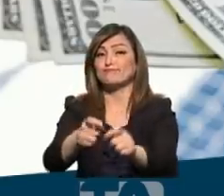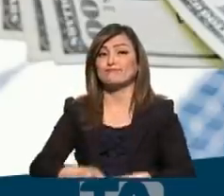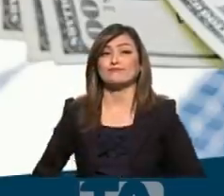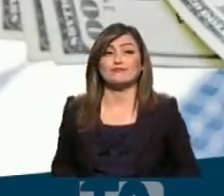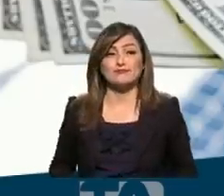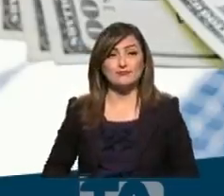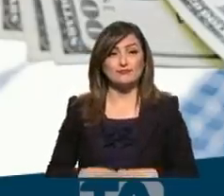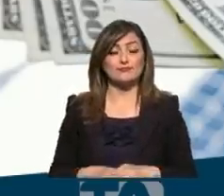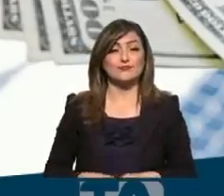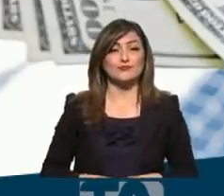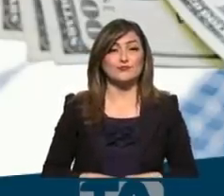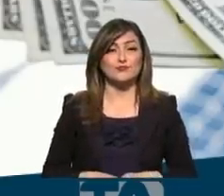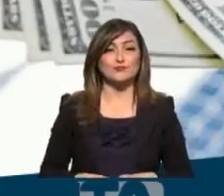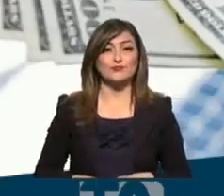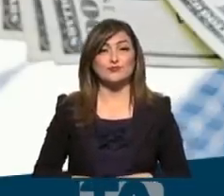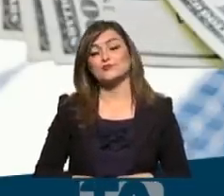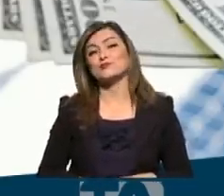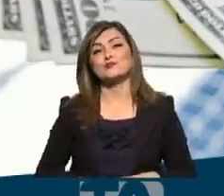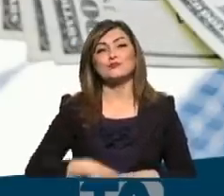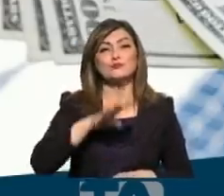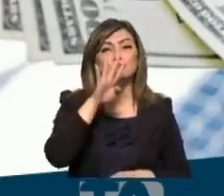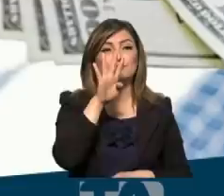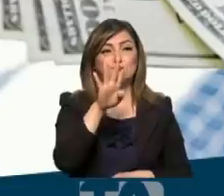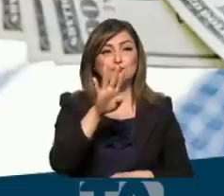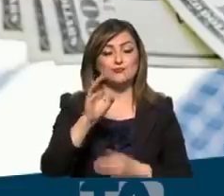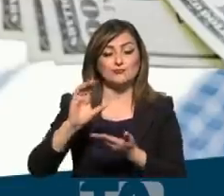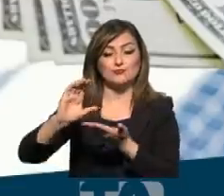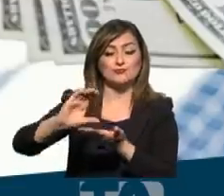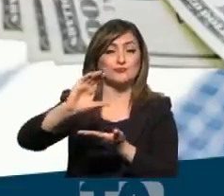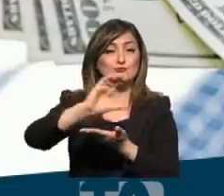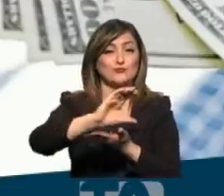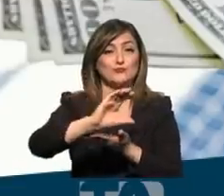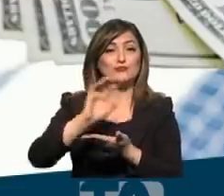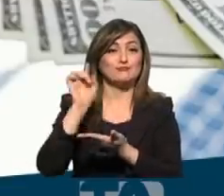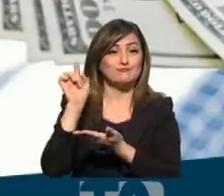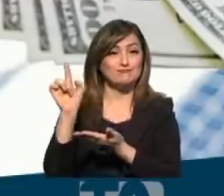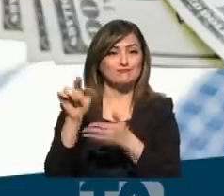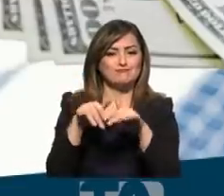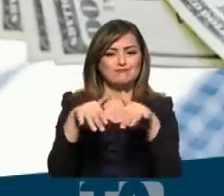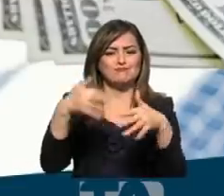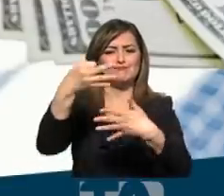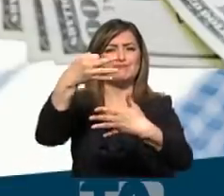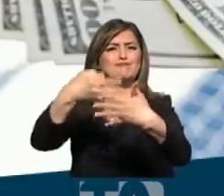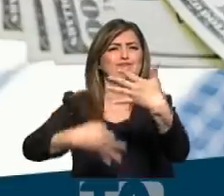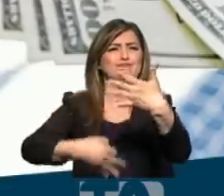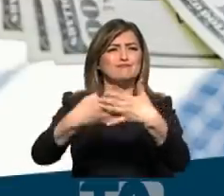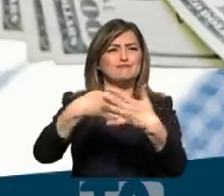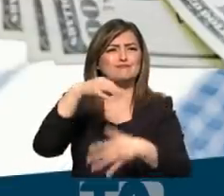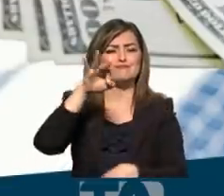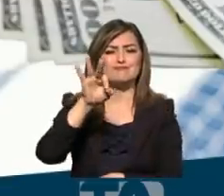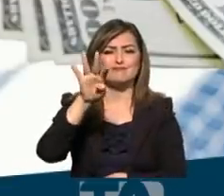$316,685, es decir, en apenas 4 entregas, la red de Nazareno sumó